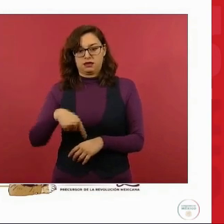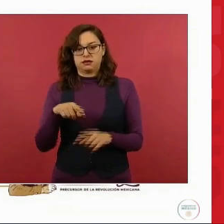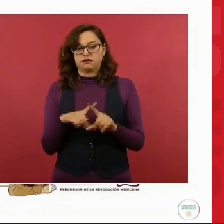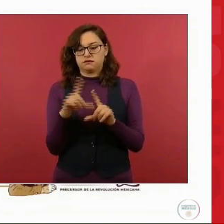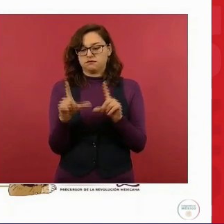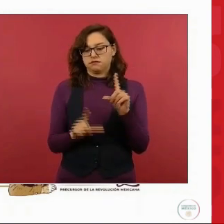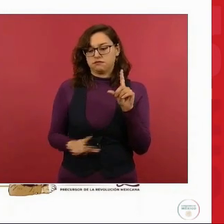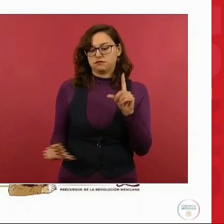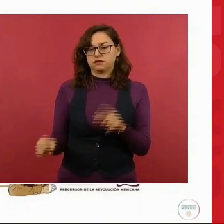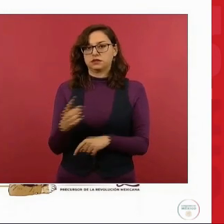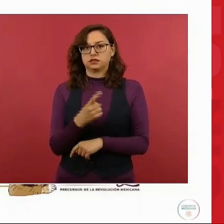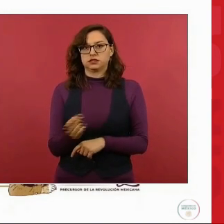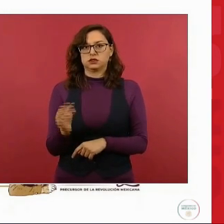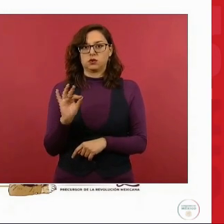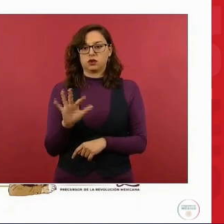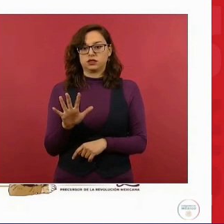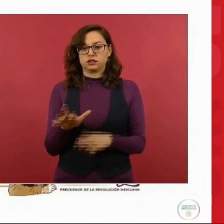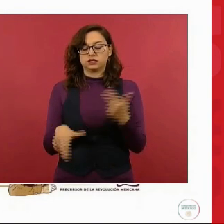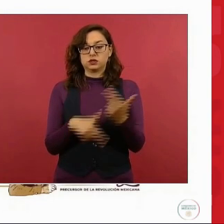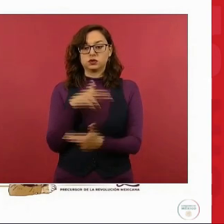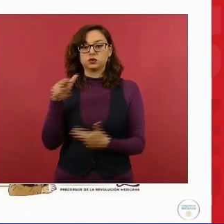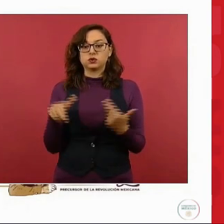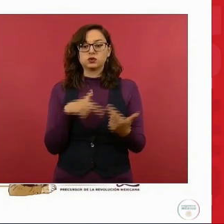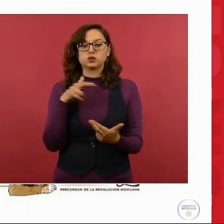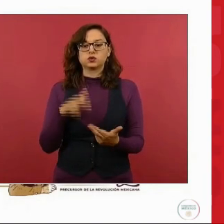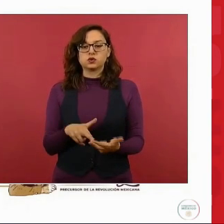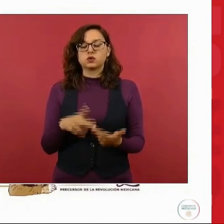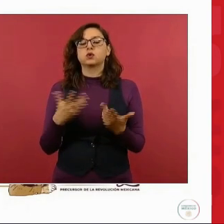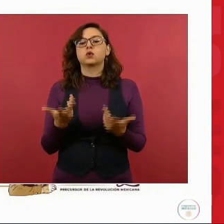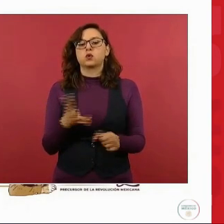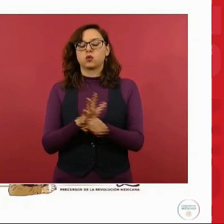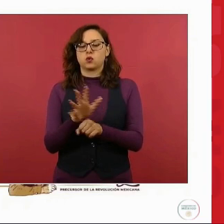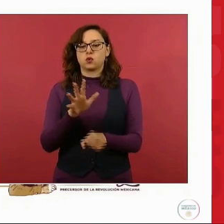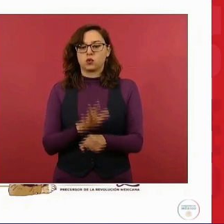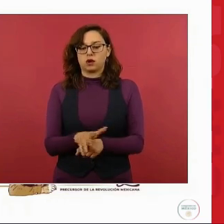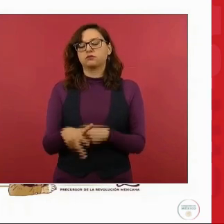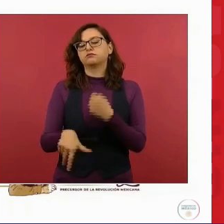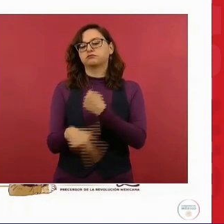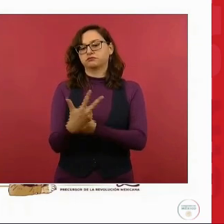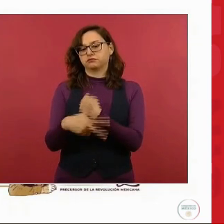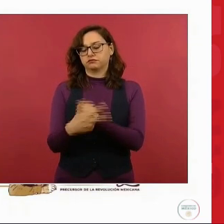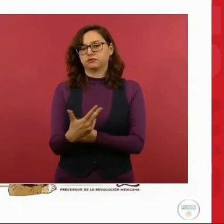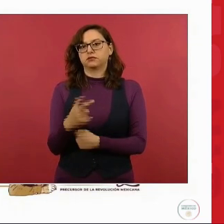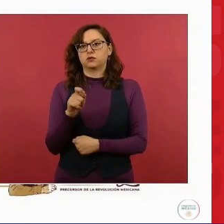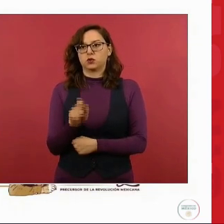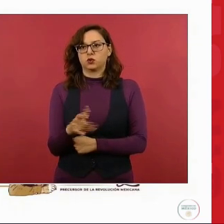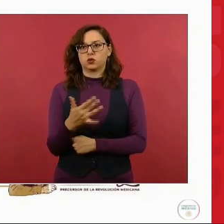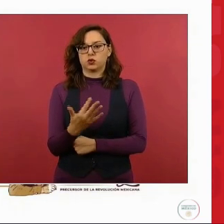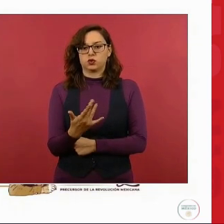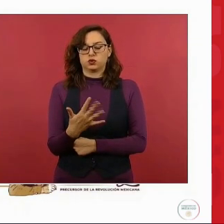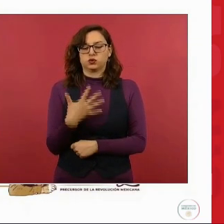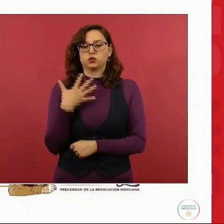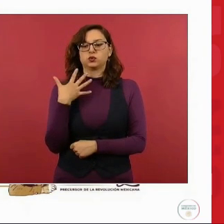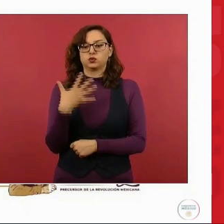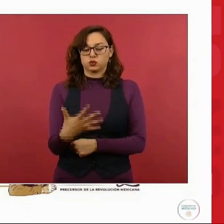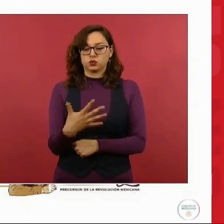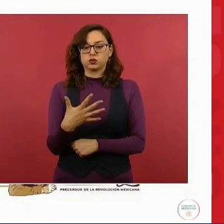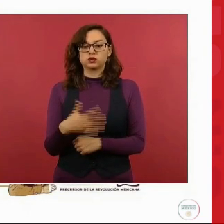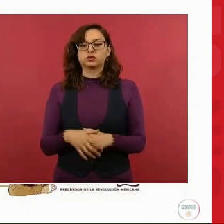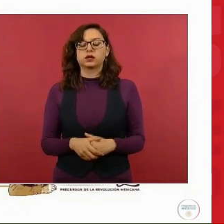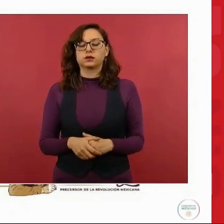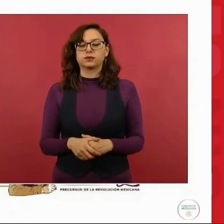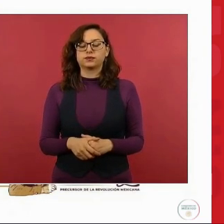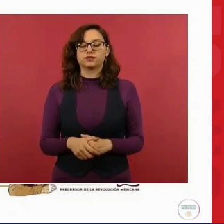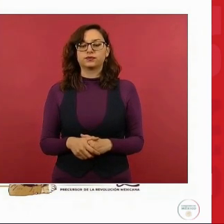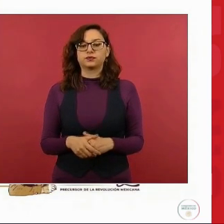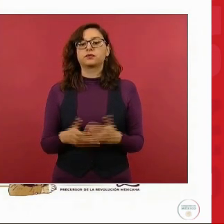de las 145 regiones, esto es para tanques estacionarios, 13 pesos con 55